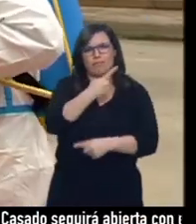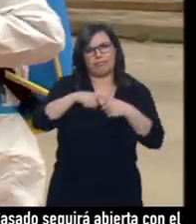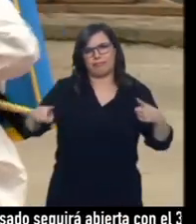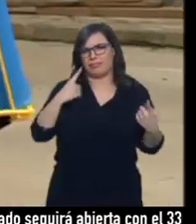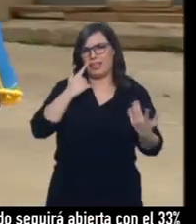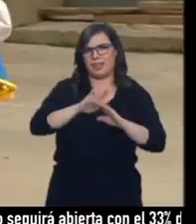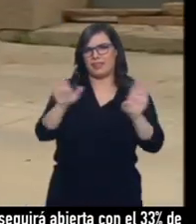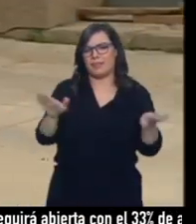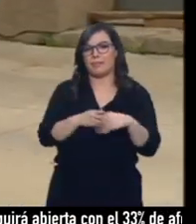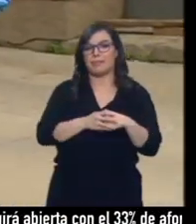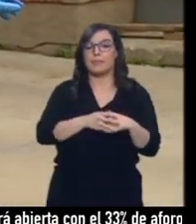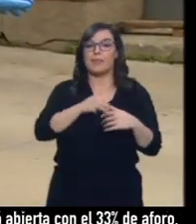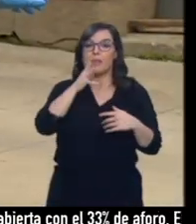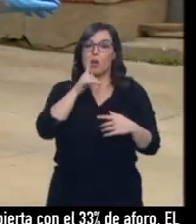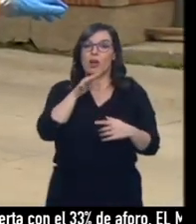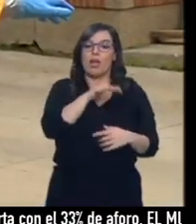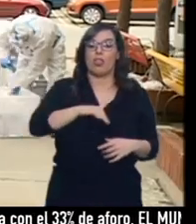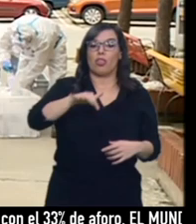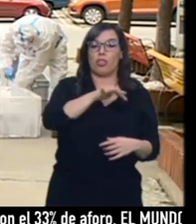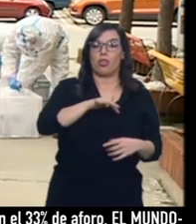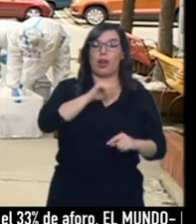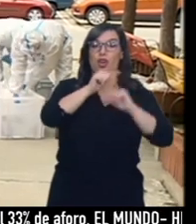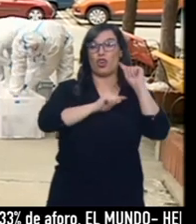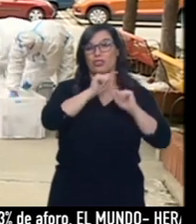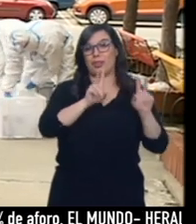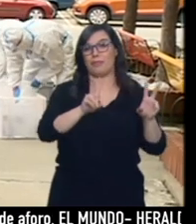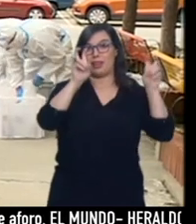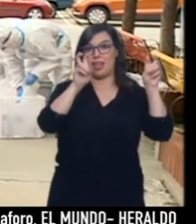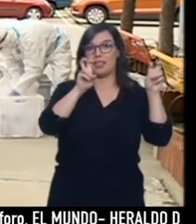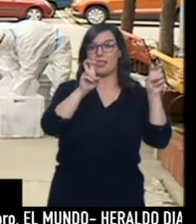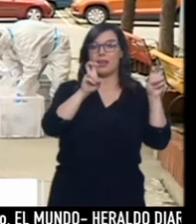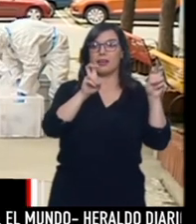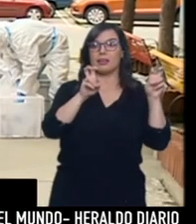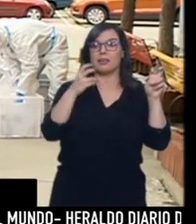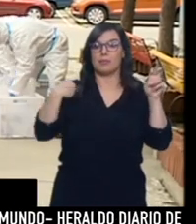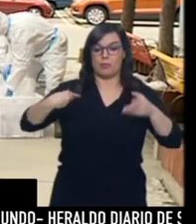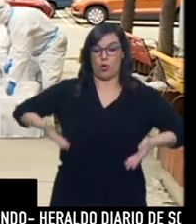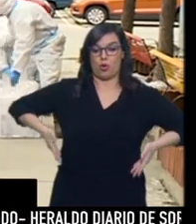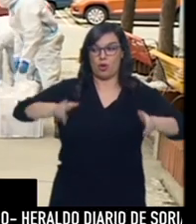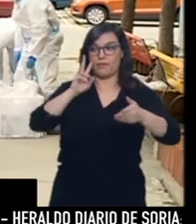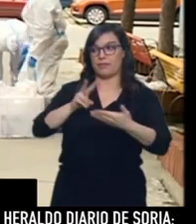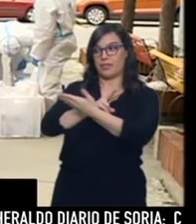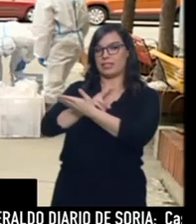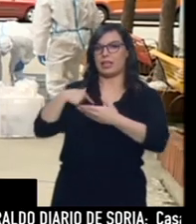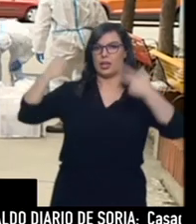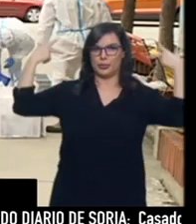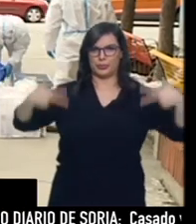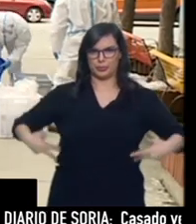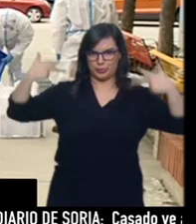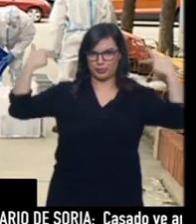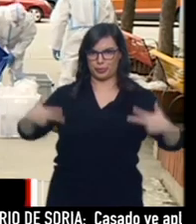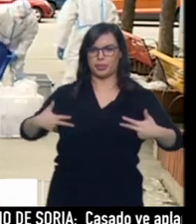que ha cedido a la zona caliente, a la zona contaminada, pasa por este corredor en el que se le descontamina con